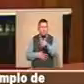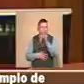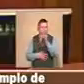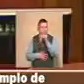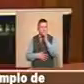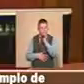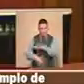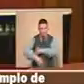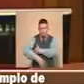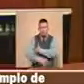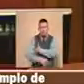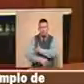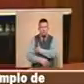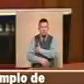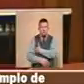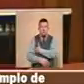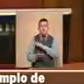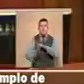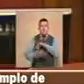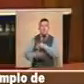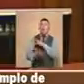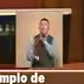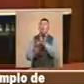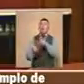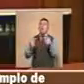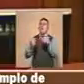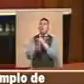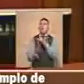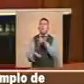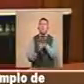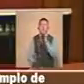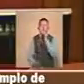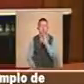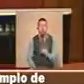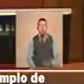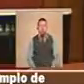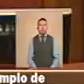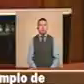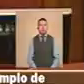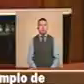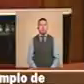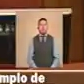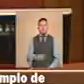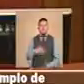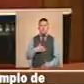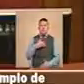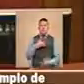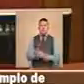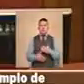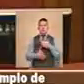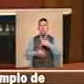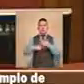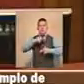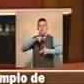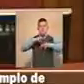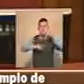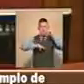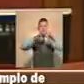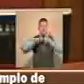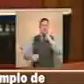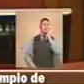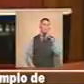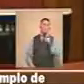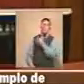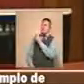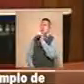del ministro del posconflicto? Si se avanza en la construcción, como lo dicen